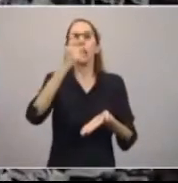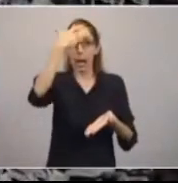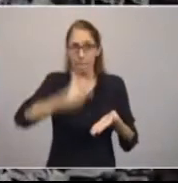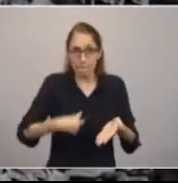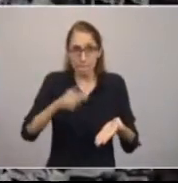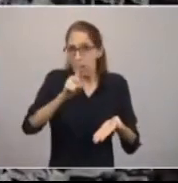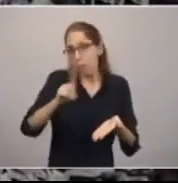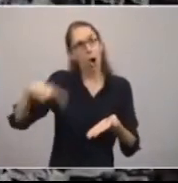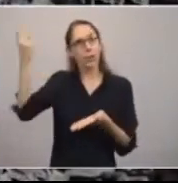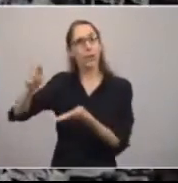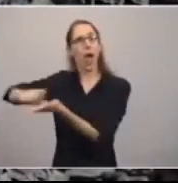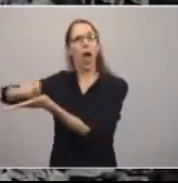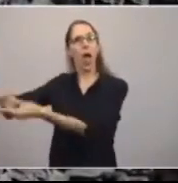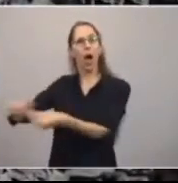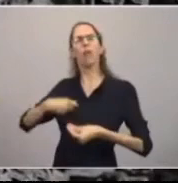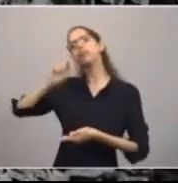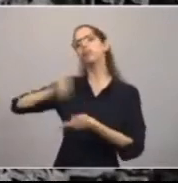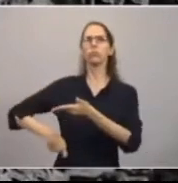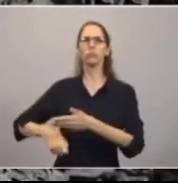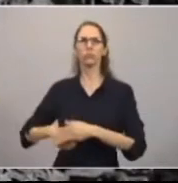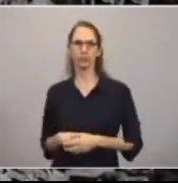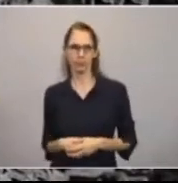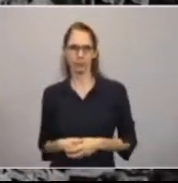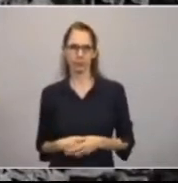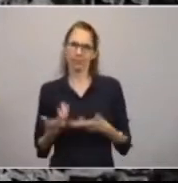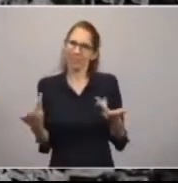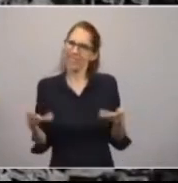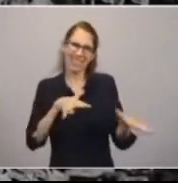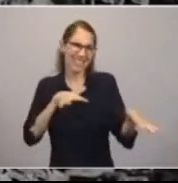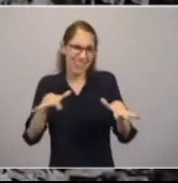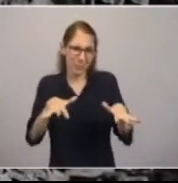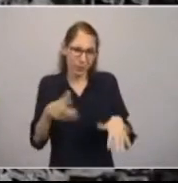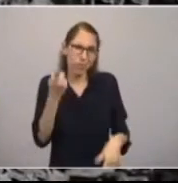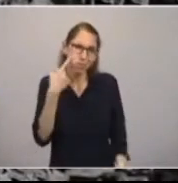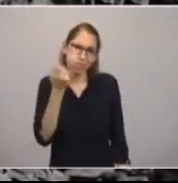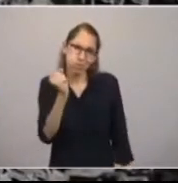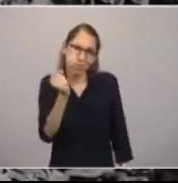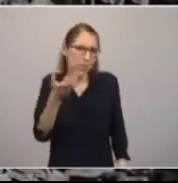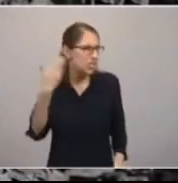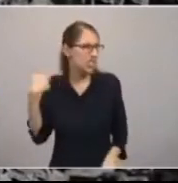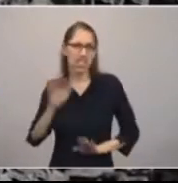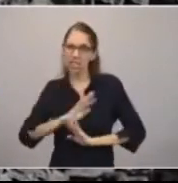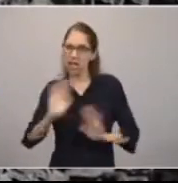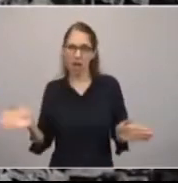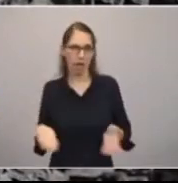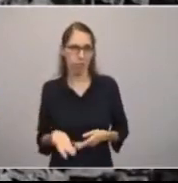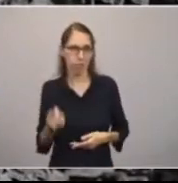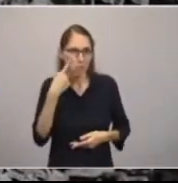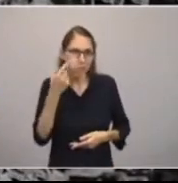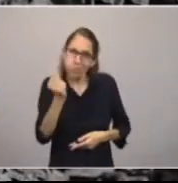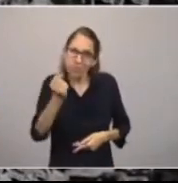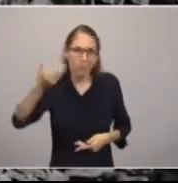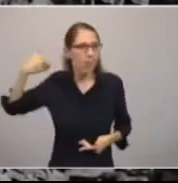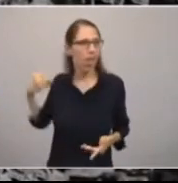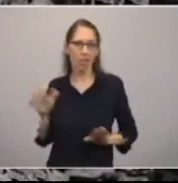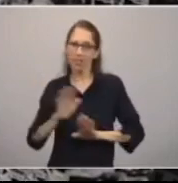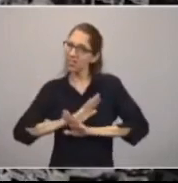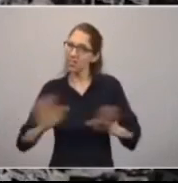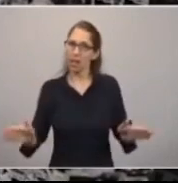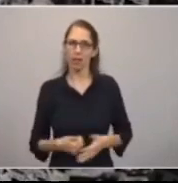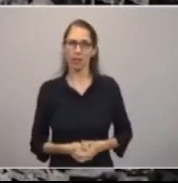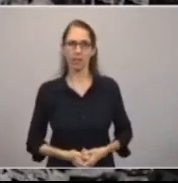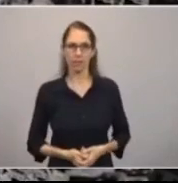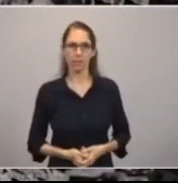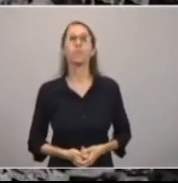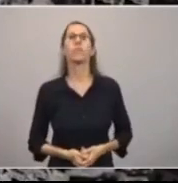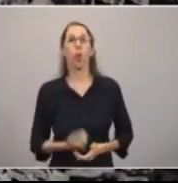Entonces estamos en una situación donde ya la vivimos. Ya la vivimos también. Ya la vivimos. Esos